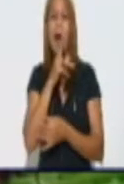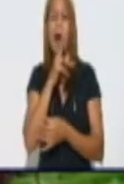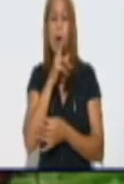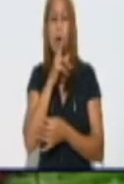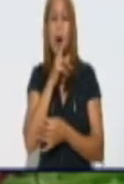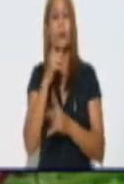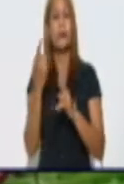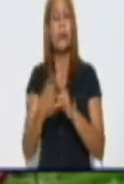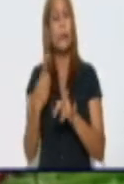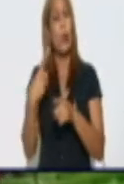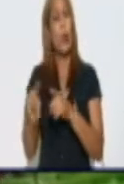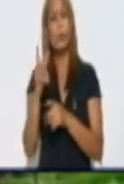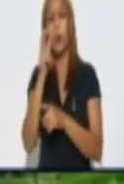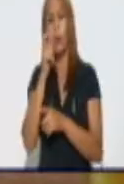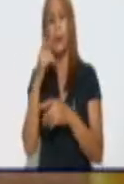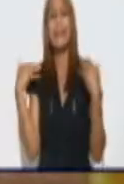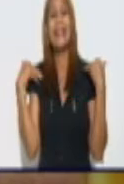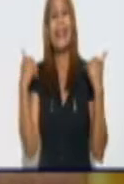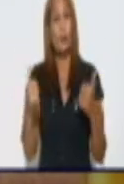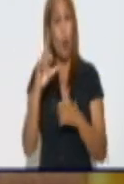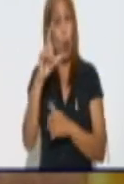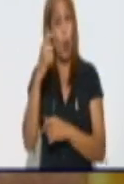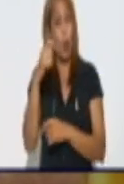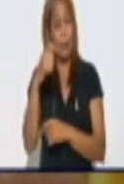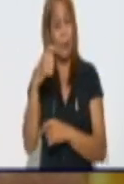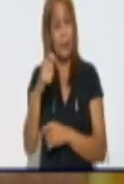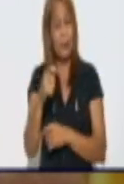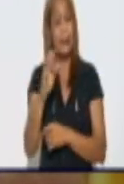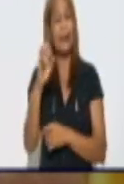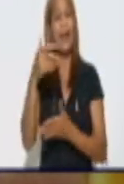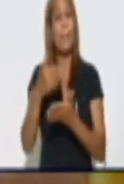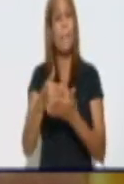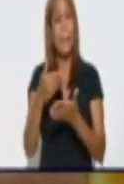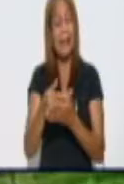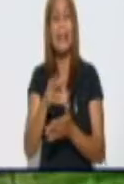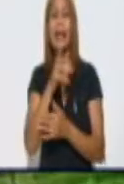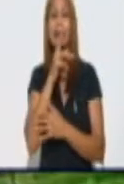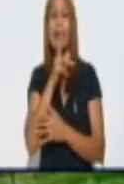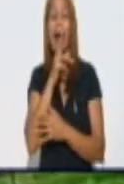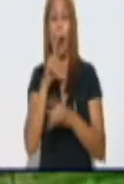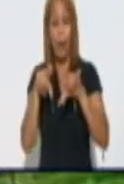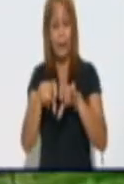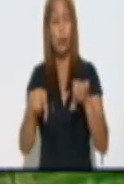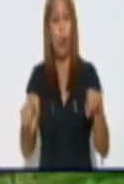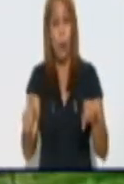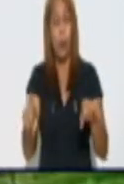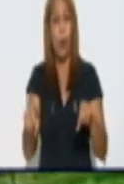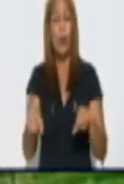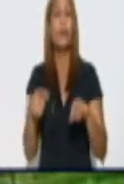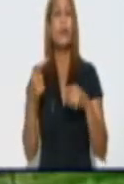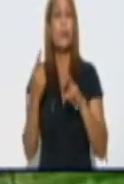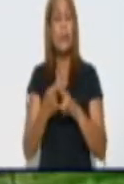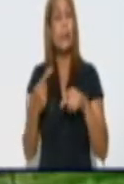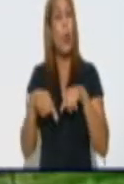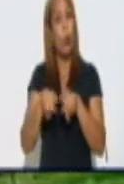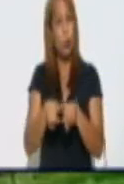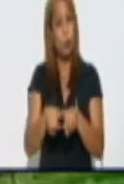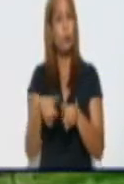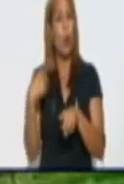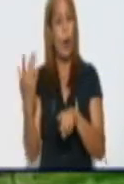acompaña Joel Ramírez Durán, director comercial de la empresa de acueducto y alcantarillado, y está con nosotros, se sumará además